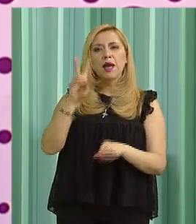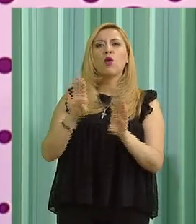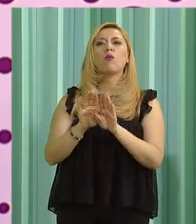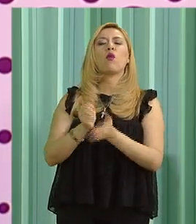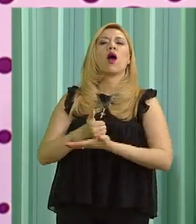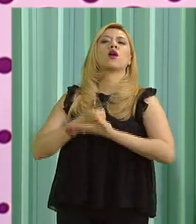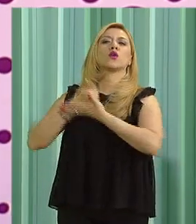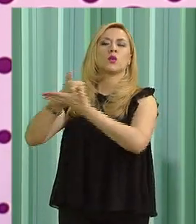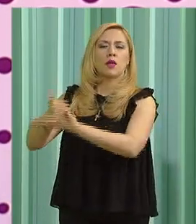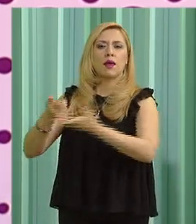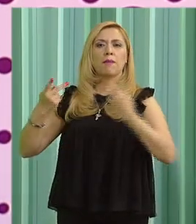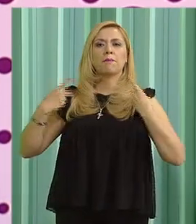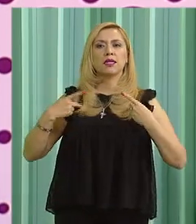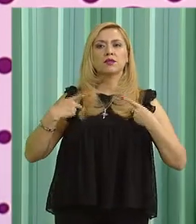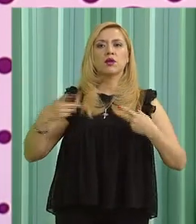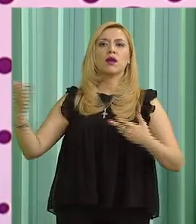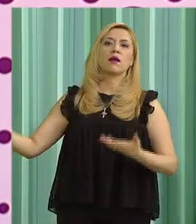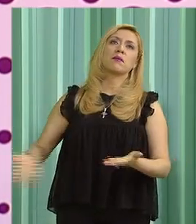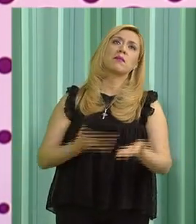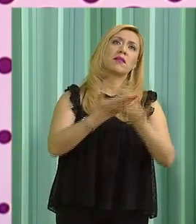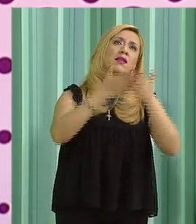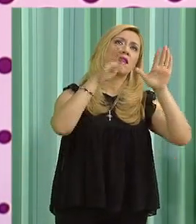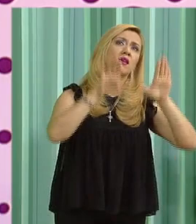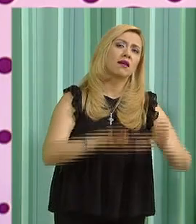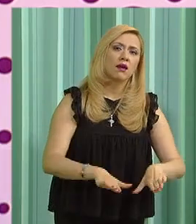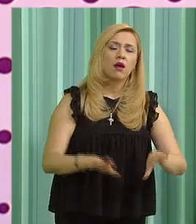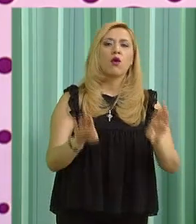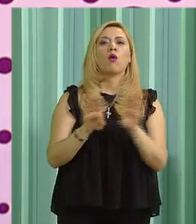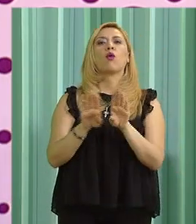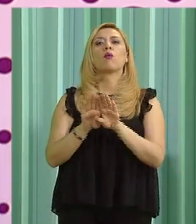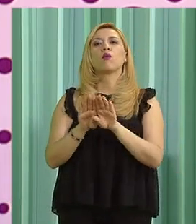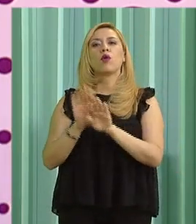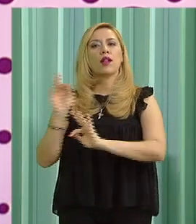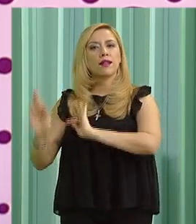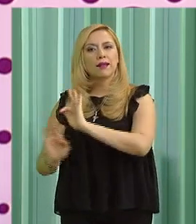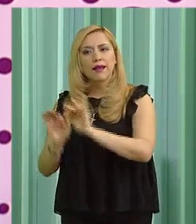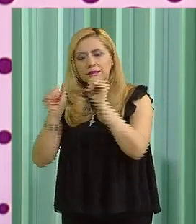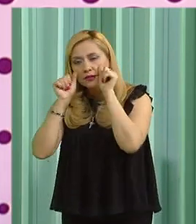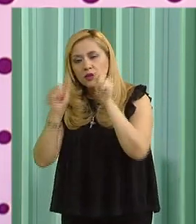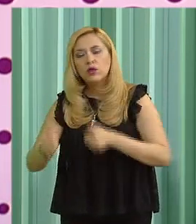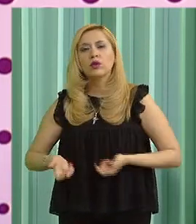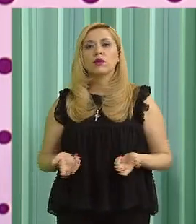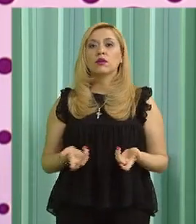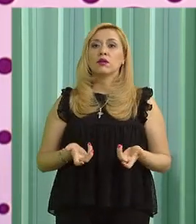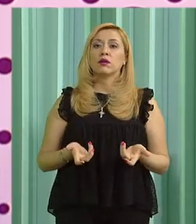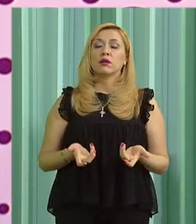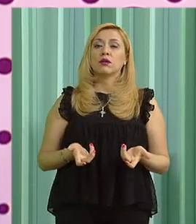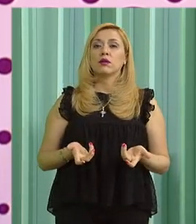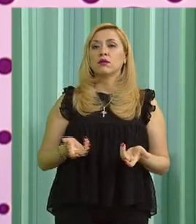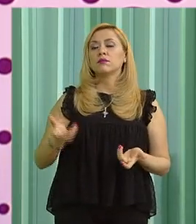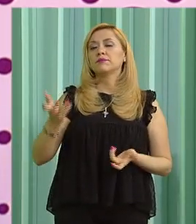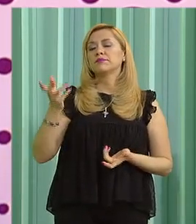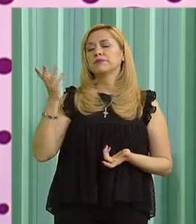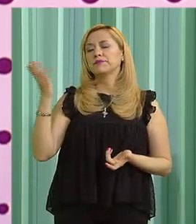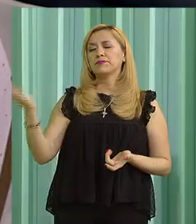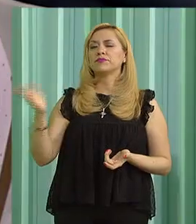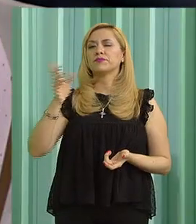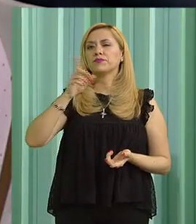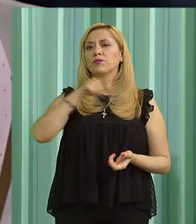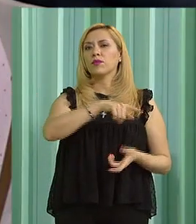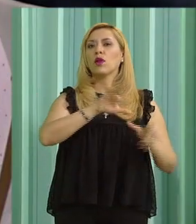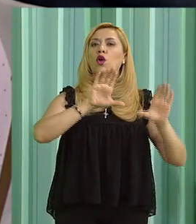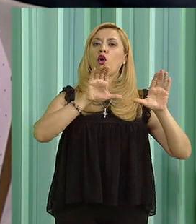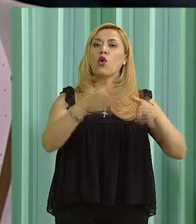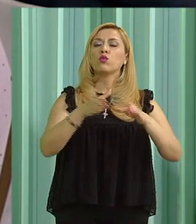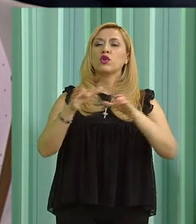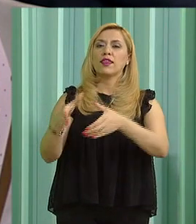esta población que solicita el asilo, cómo tratamos a esta población refugiada. Víctor, en el caso de las